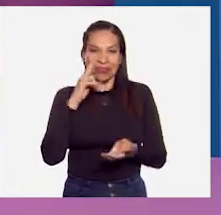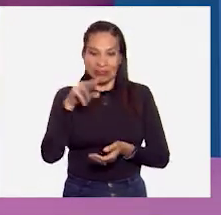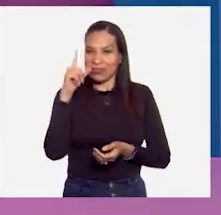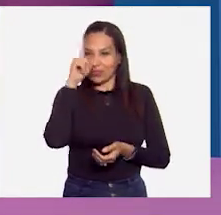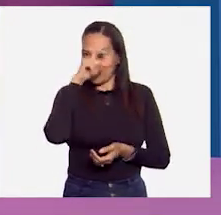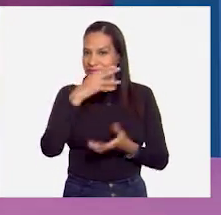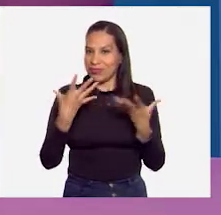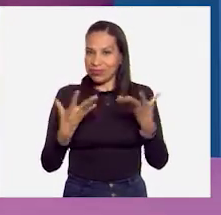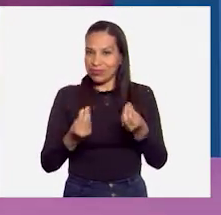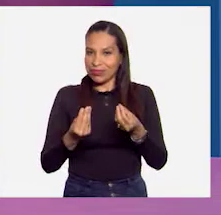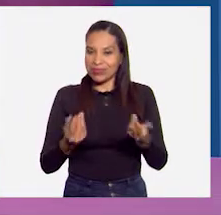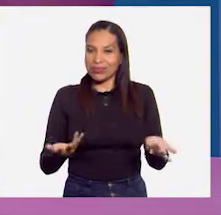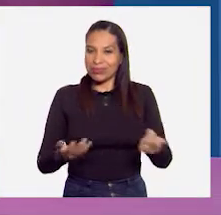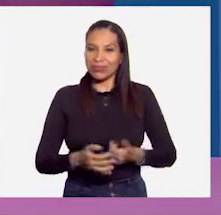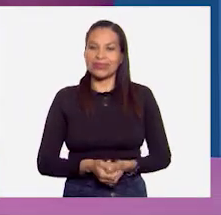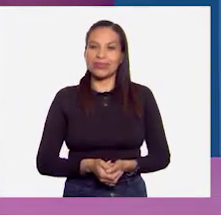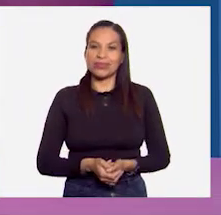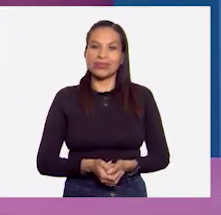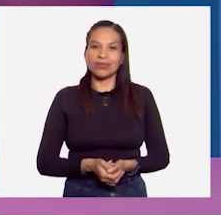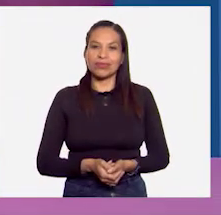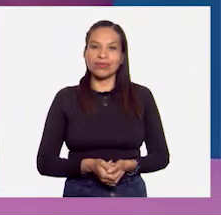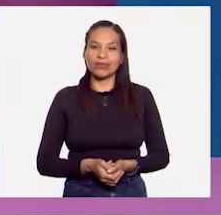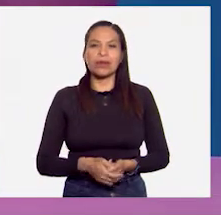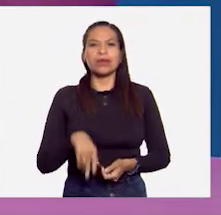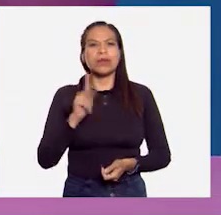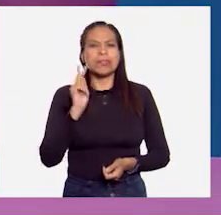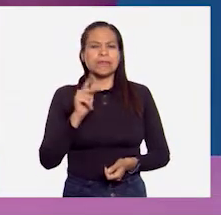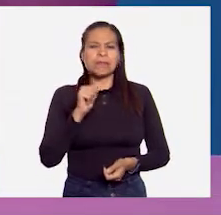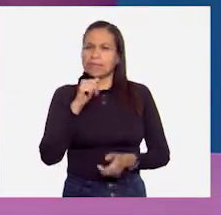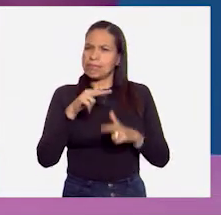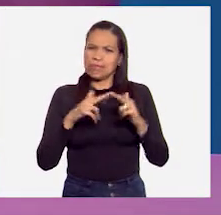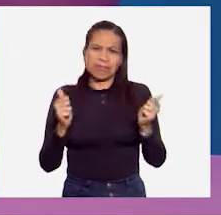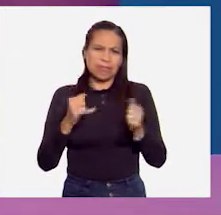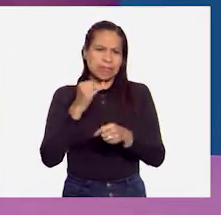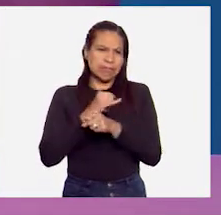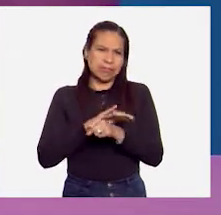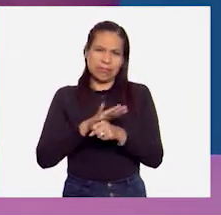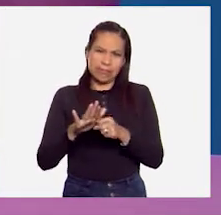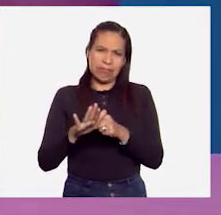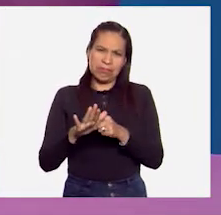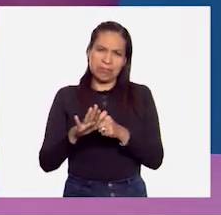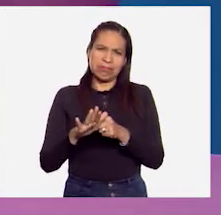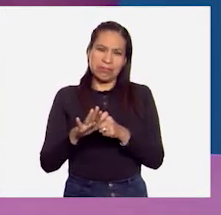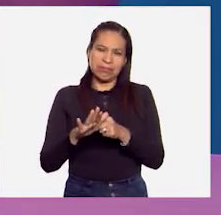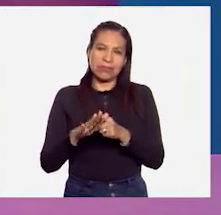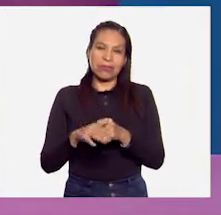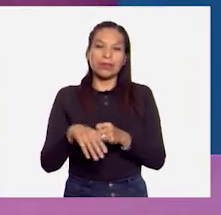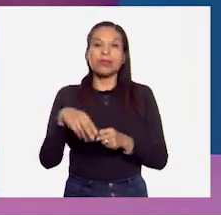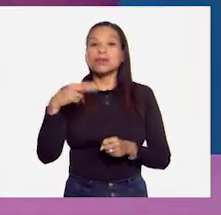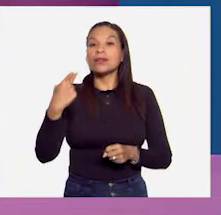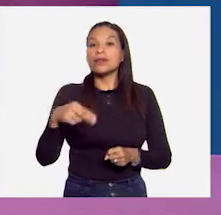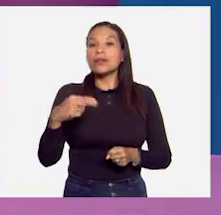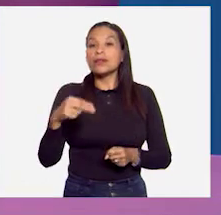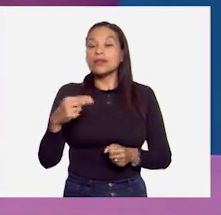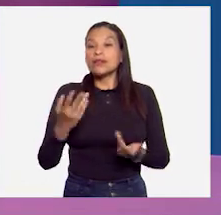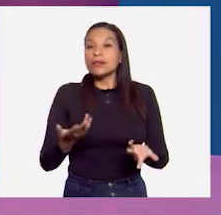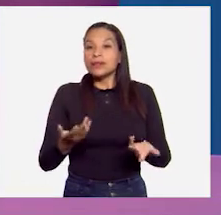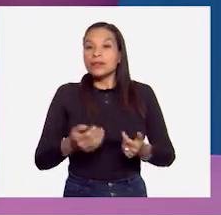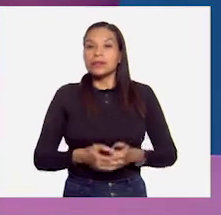muy difícil. Pero nada es imposible. Se